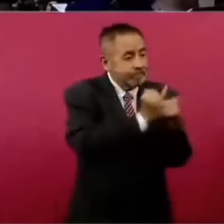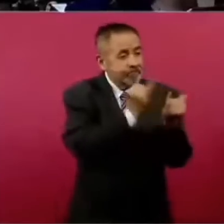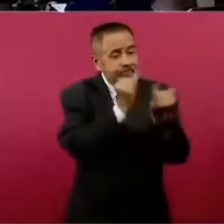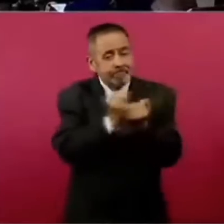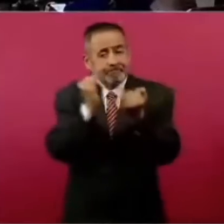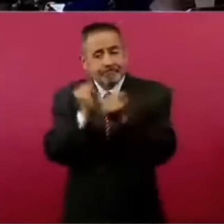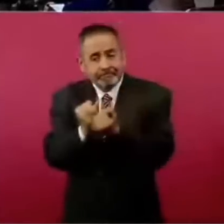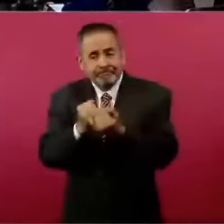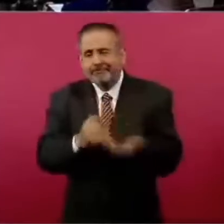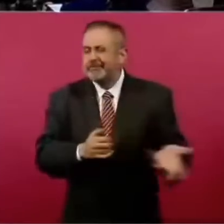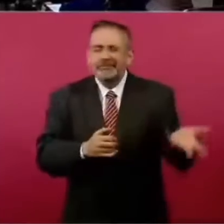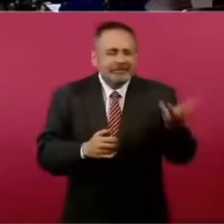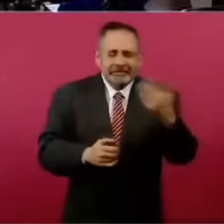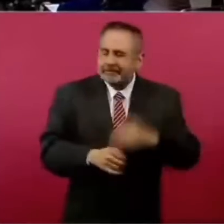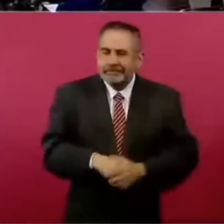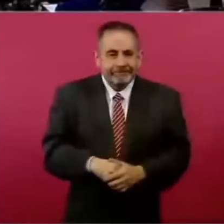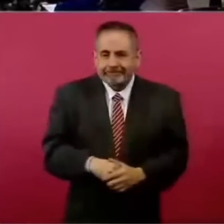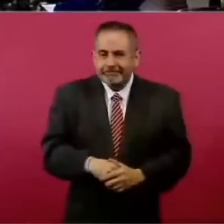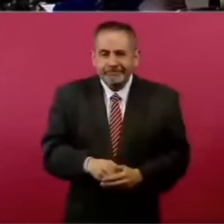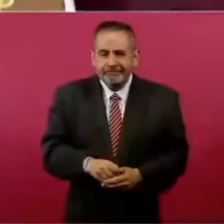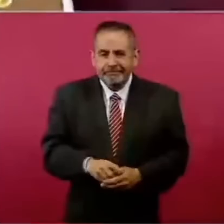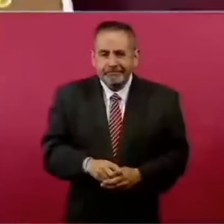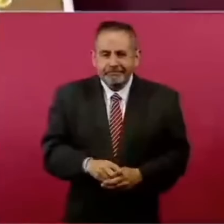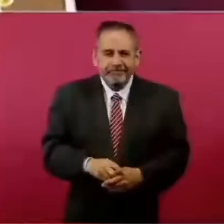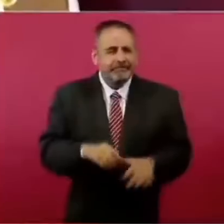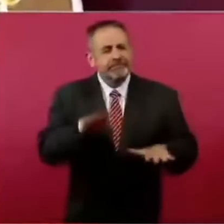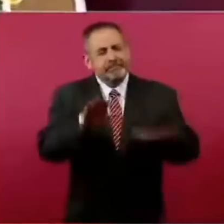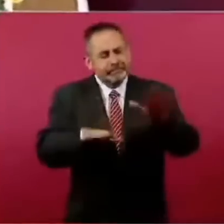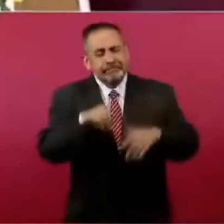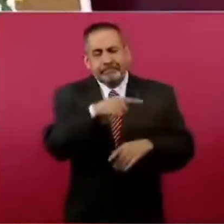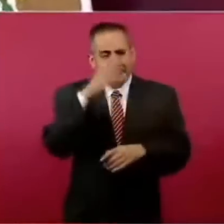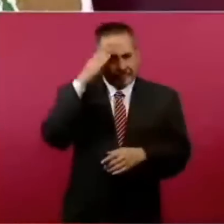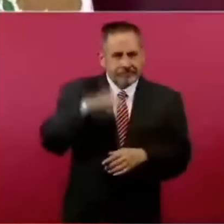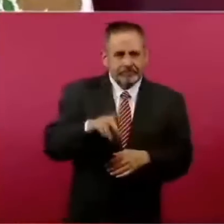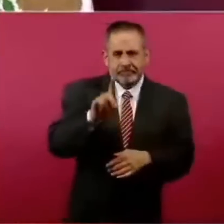A veces la señora Denise,